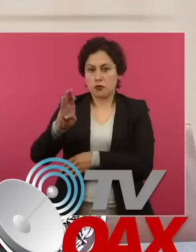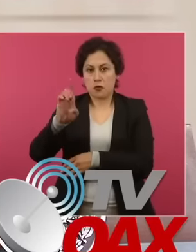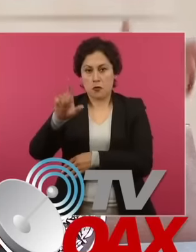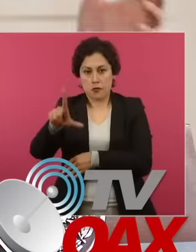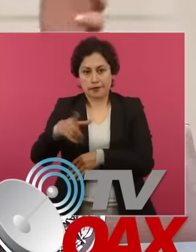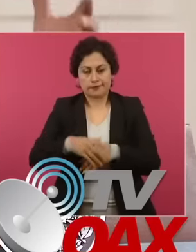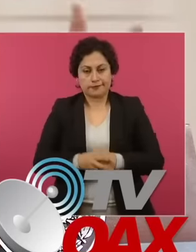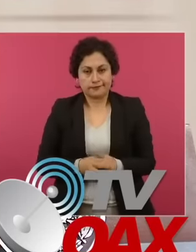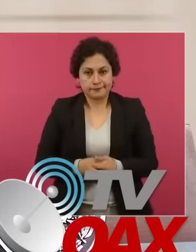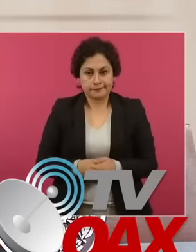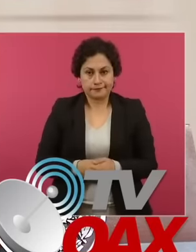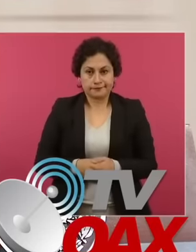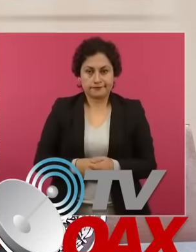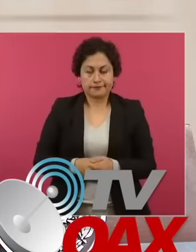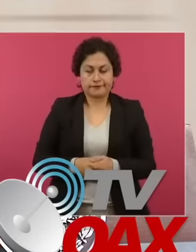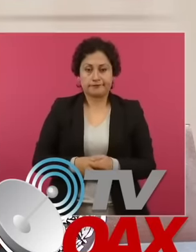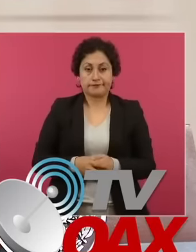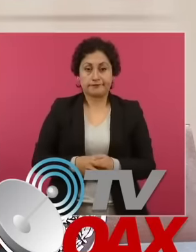Entonces,